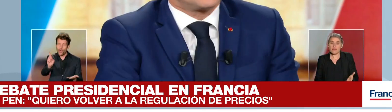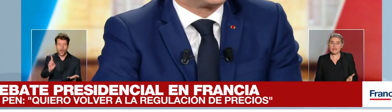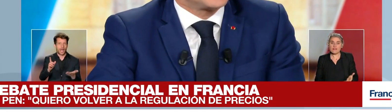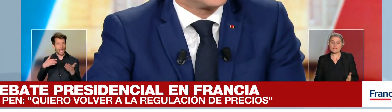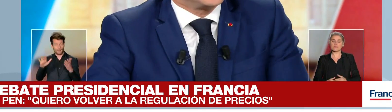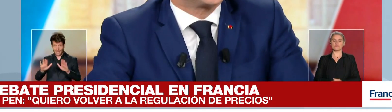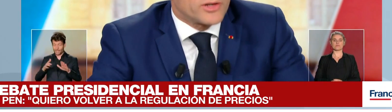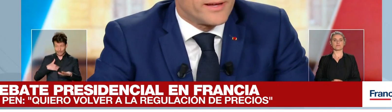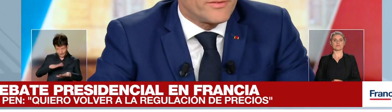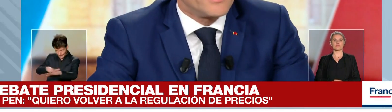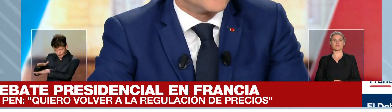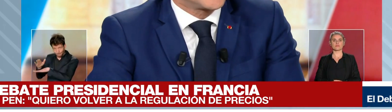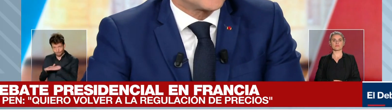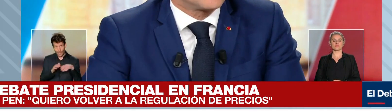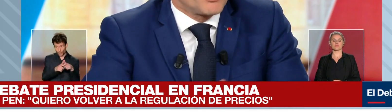yo